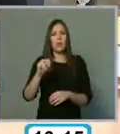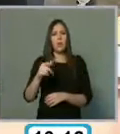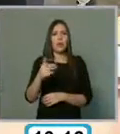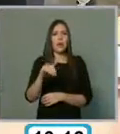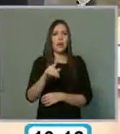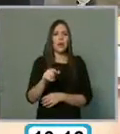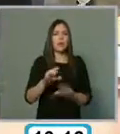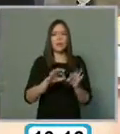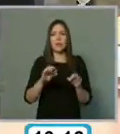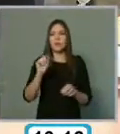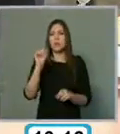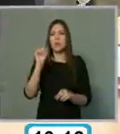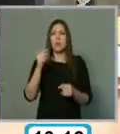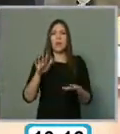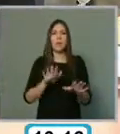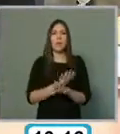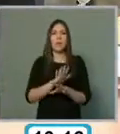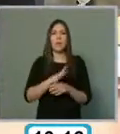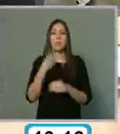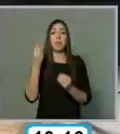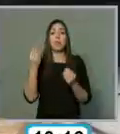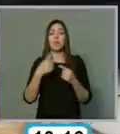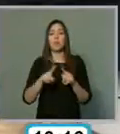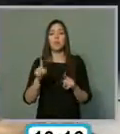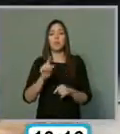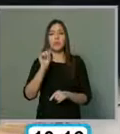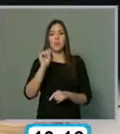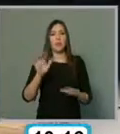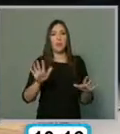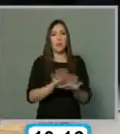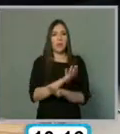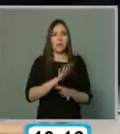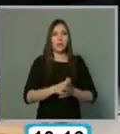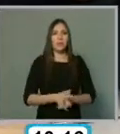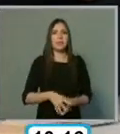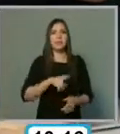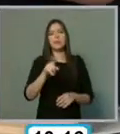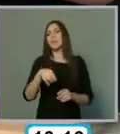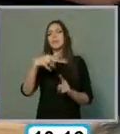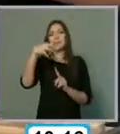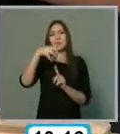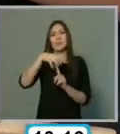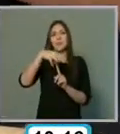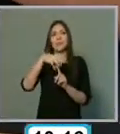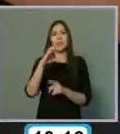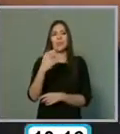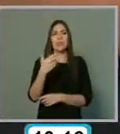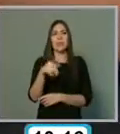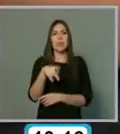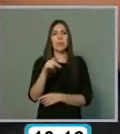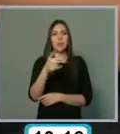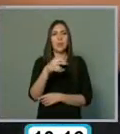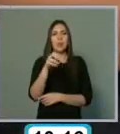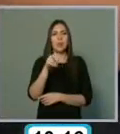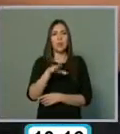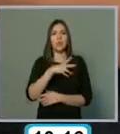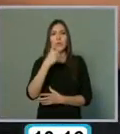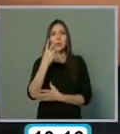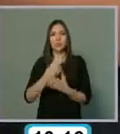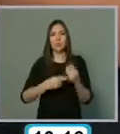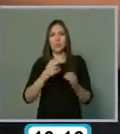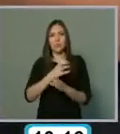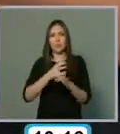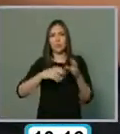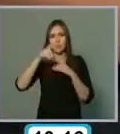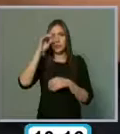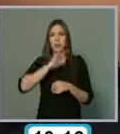los condimentos. No hay Ok. gran diferencia, ¿ok? Lo que siempre les comento, para los champiñones, tenemos 2 opciones. Simplemente pasarles un trapito